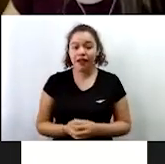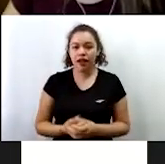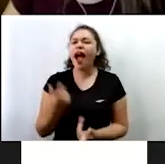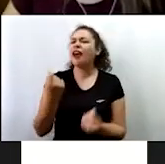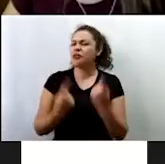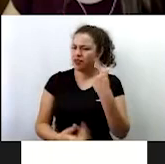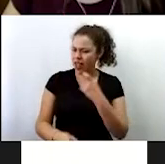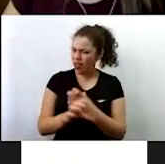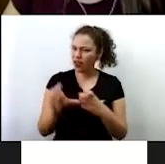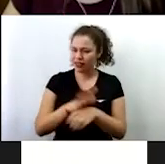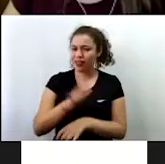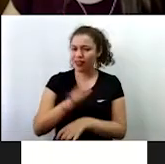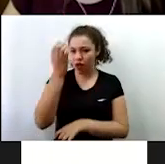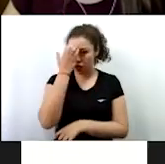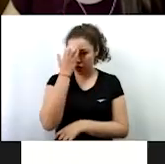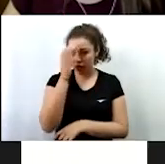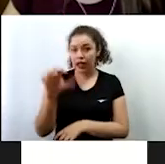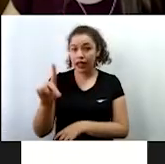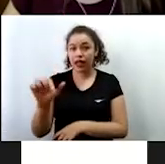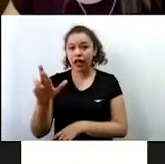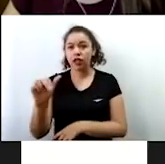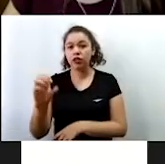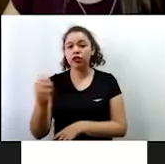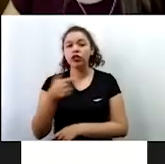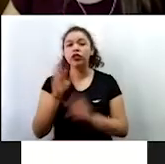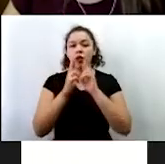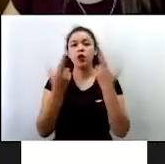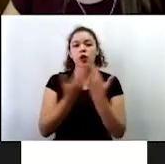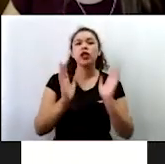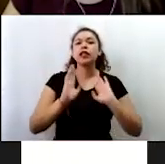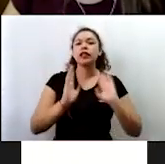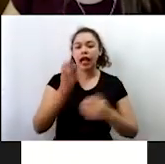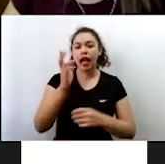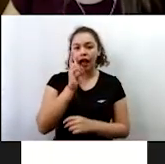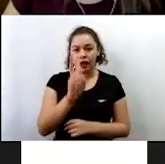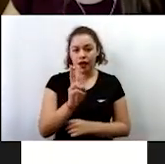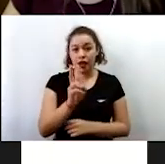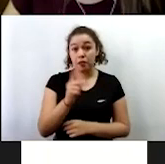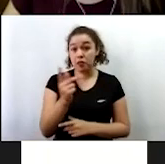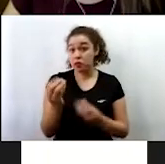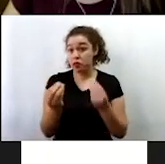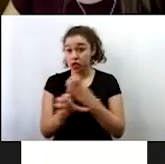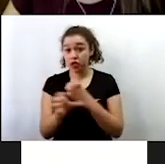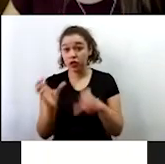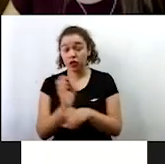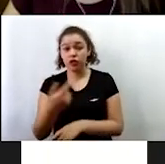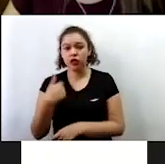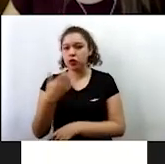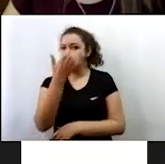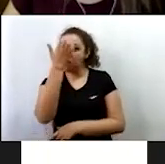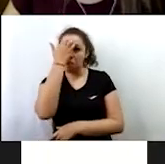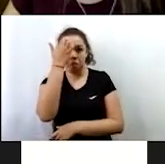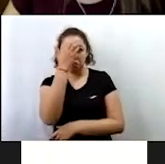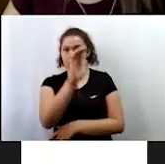cosas no, algunos indicadores ya los había visto en otras sesiones aquí con ustedes, pero muchas de las cosas que hablaste no conocía yo nada de